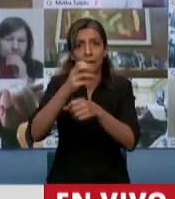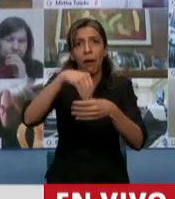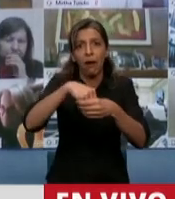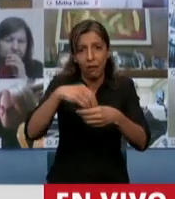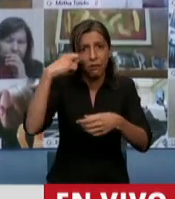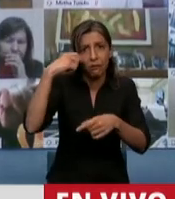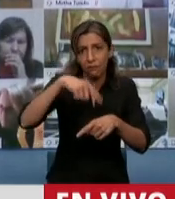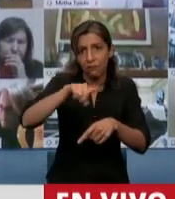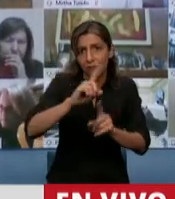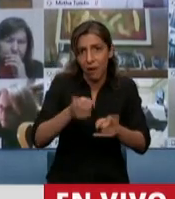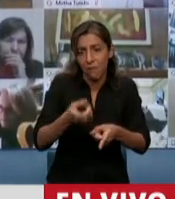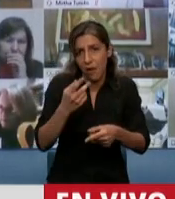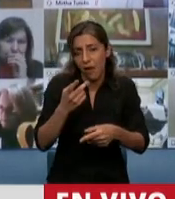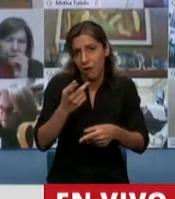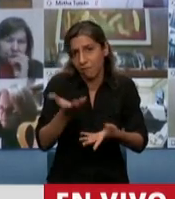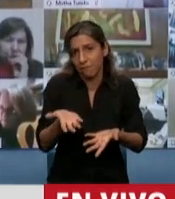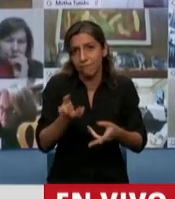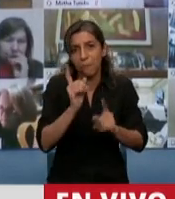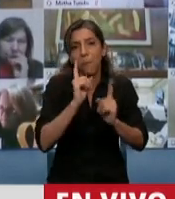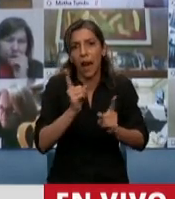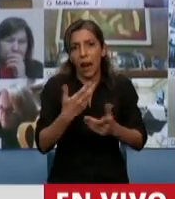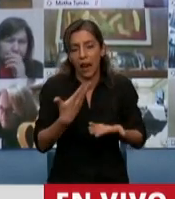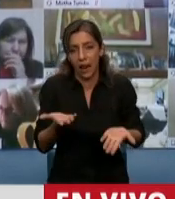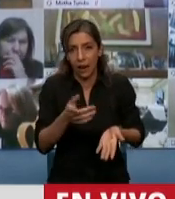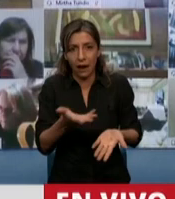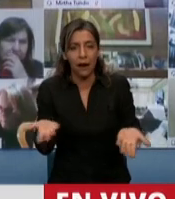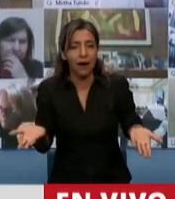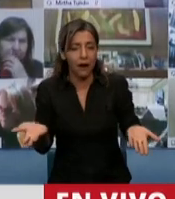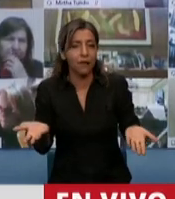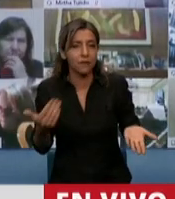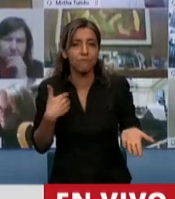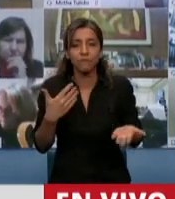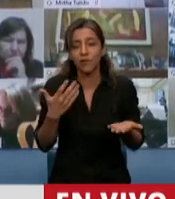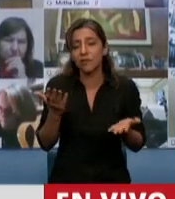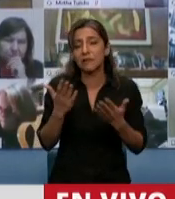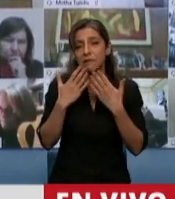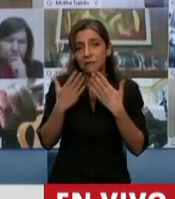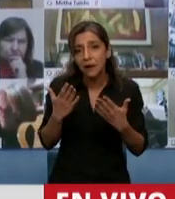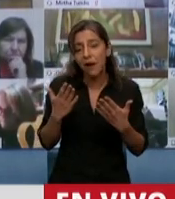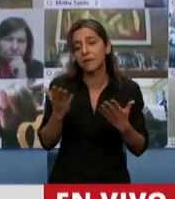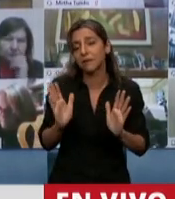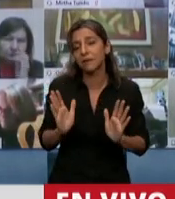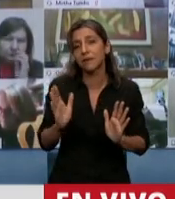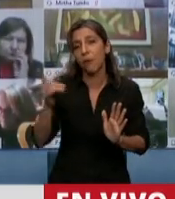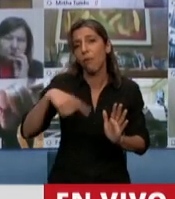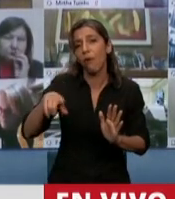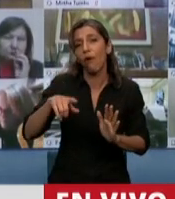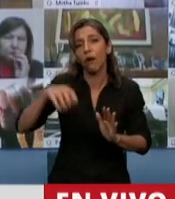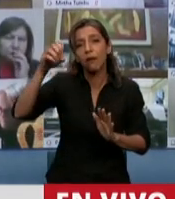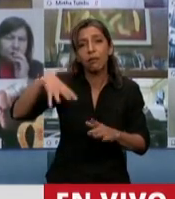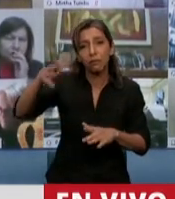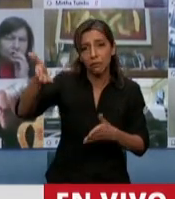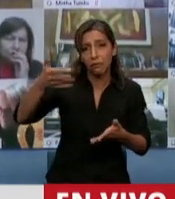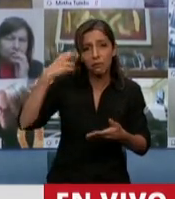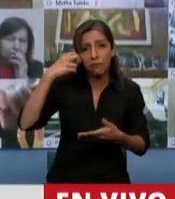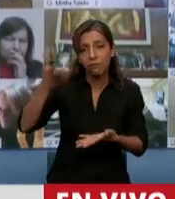cuales agradezco el haber estado y haber tenido también que soportar esta situación que los pone